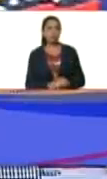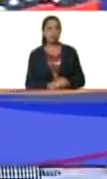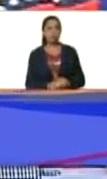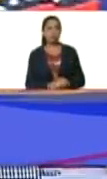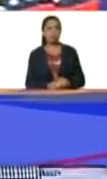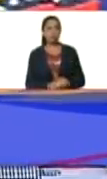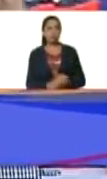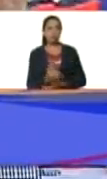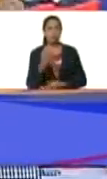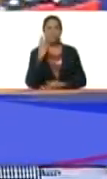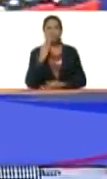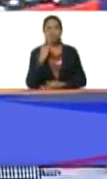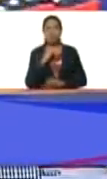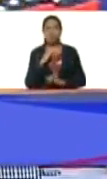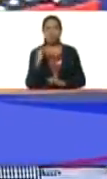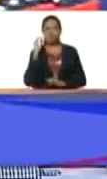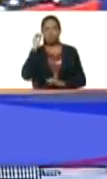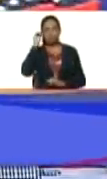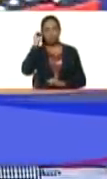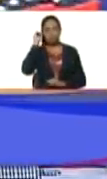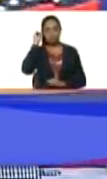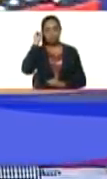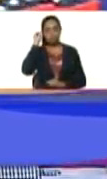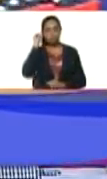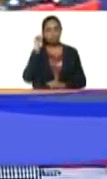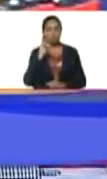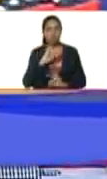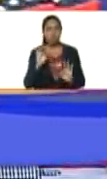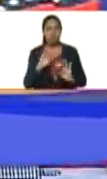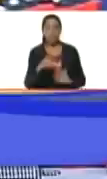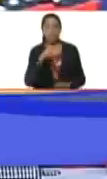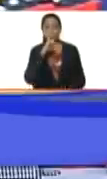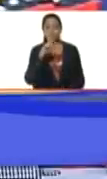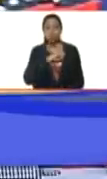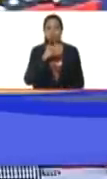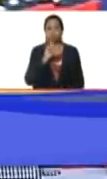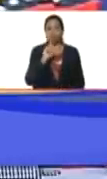Hay experiencia, por eso le digo, hay experiencia. Nadie se ponga celoso.